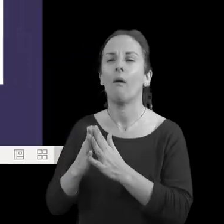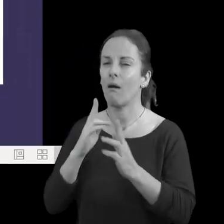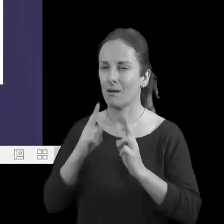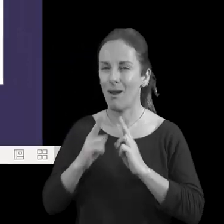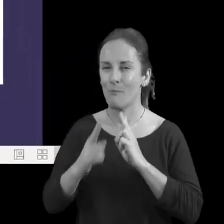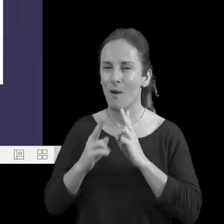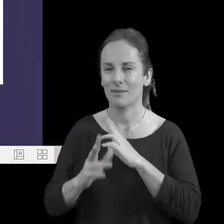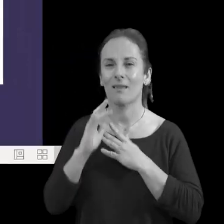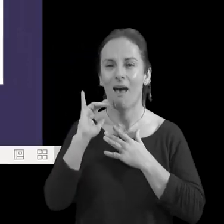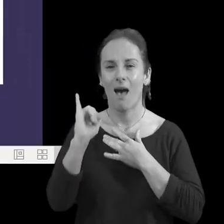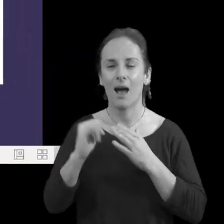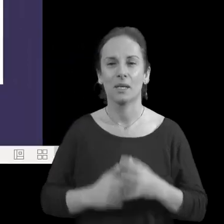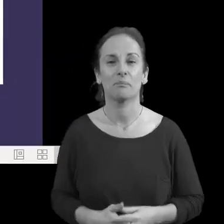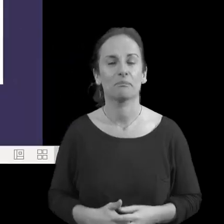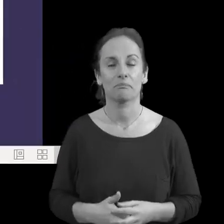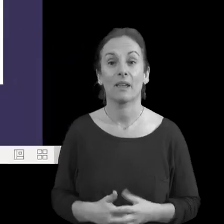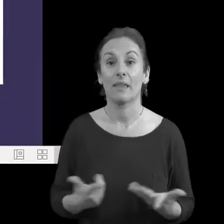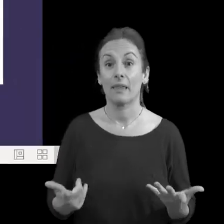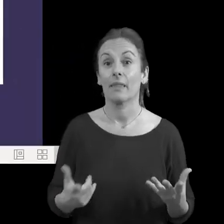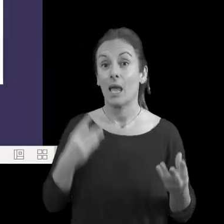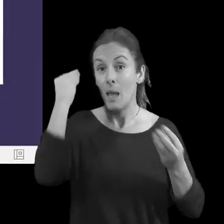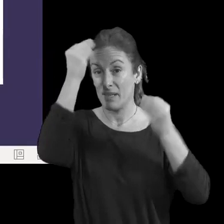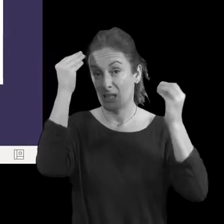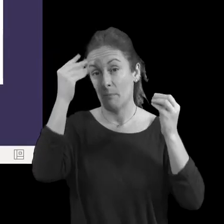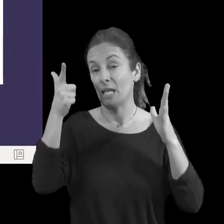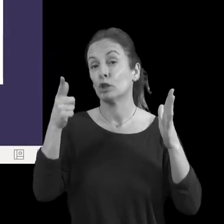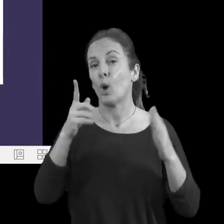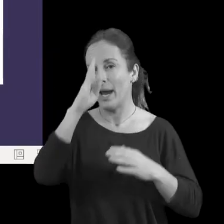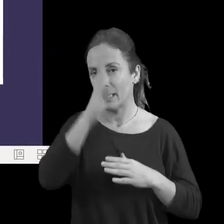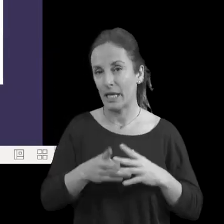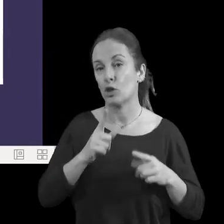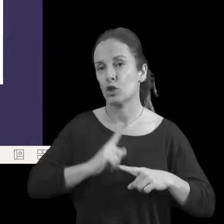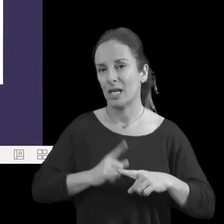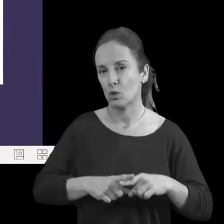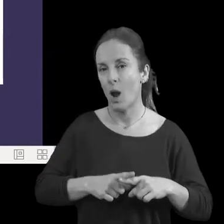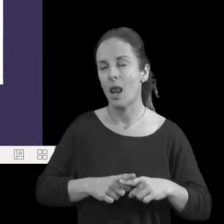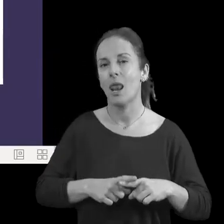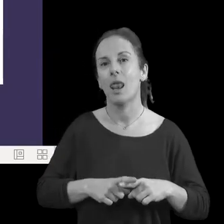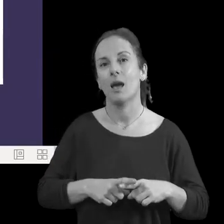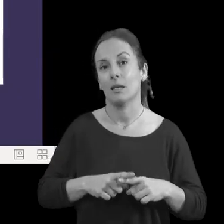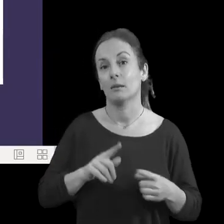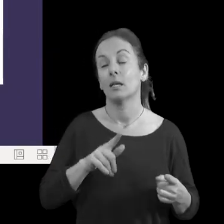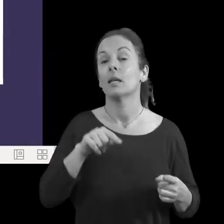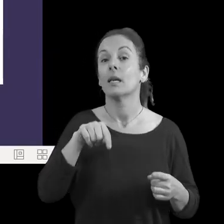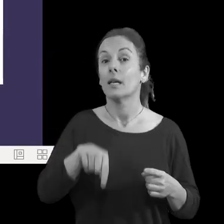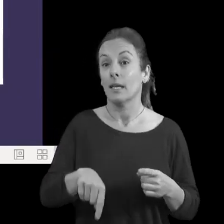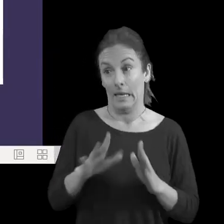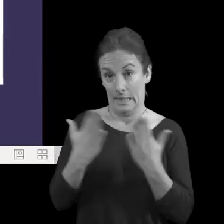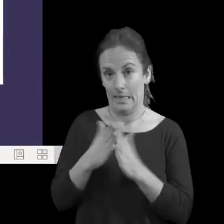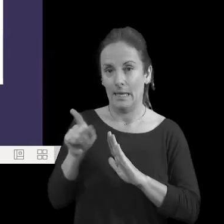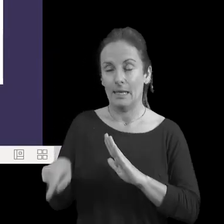El pensamiento heterosexual, que se tradujo aquí al castellano en 2006 y que publicó en Gales, hablaba